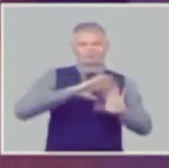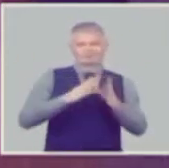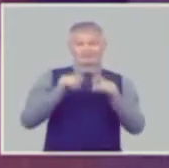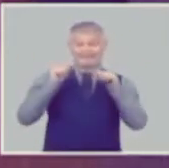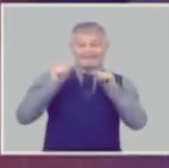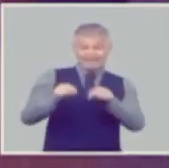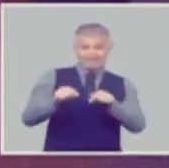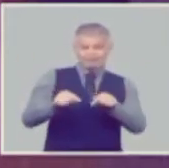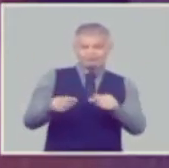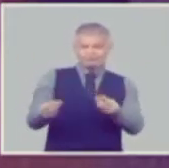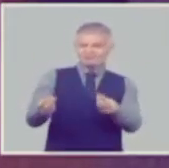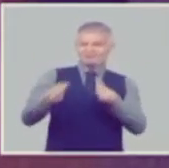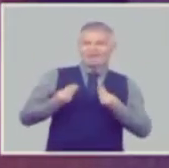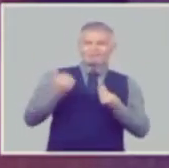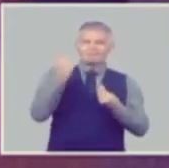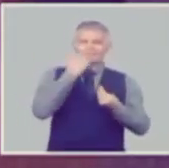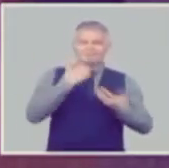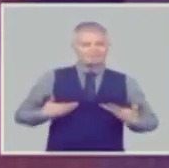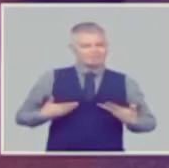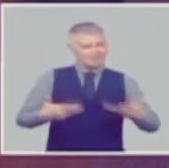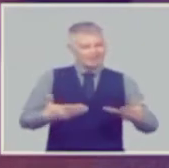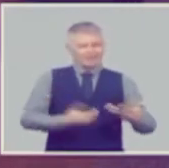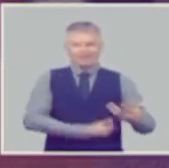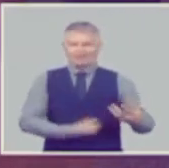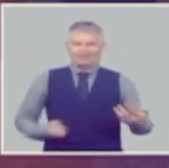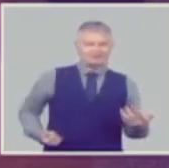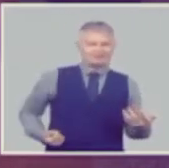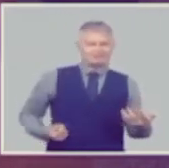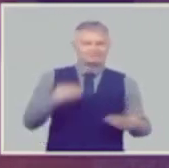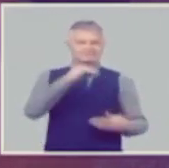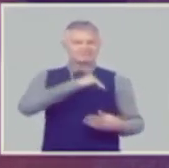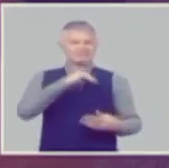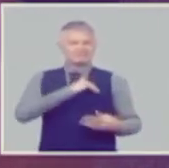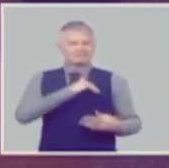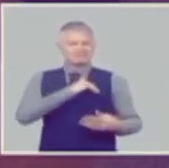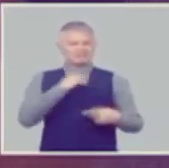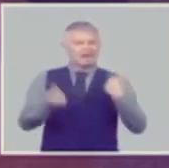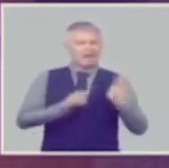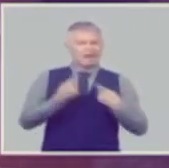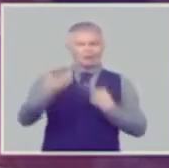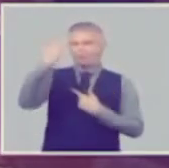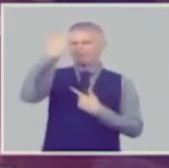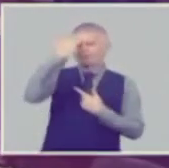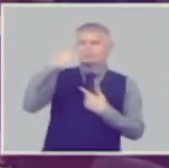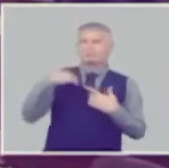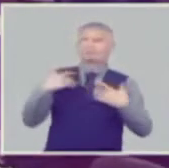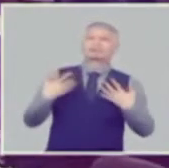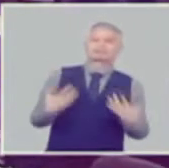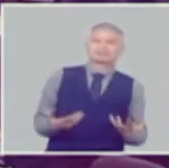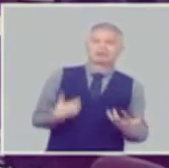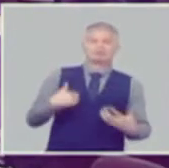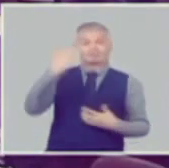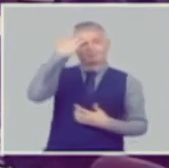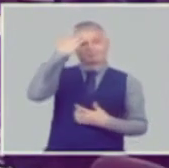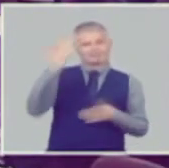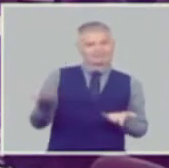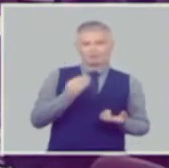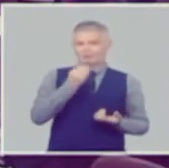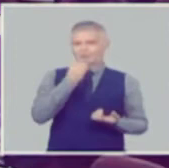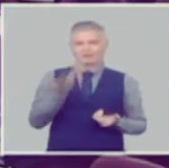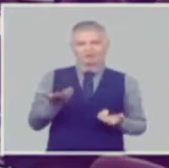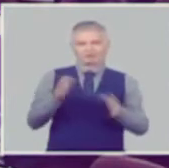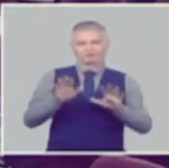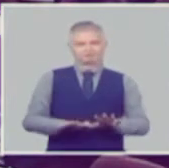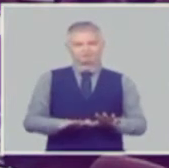nos inspira a dar más, a hacer más, a sentir vergüenza cuando el cuerpo nos pide un descanso.